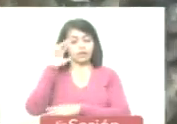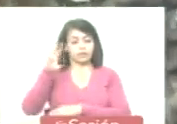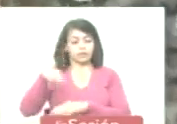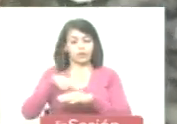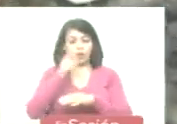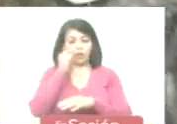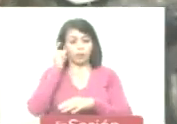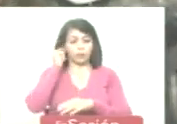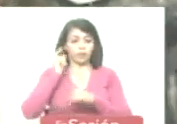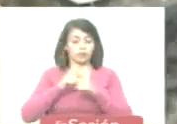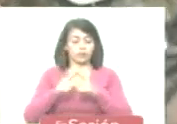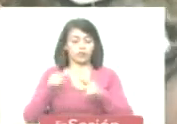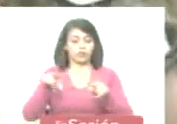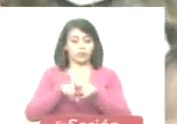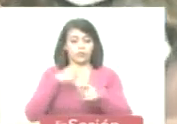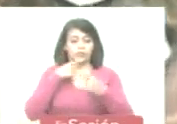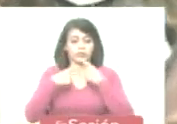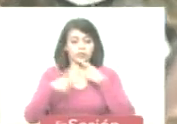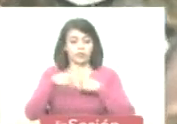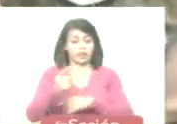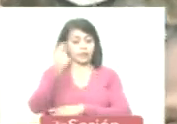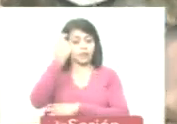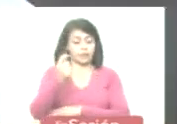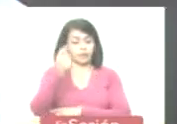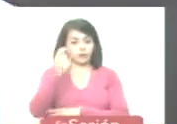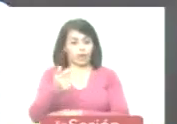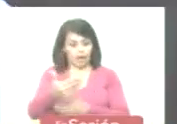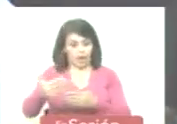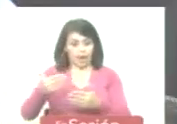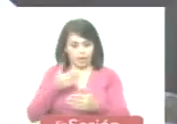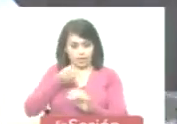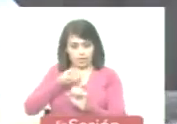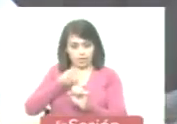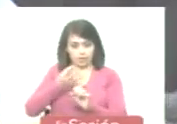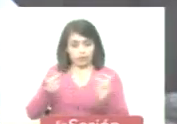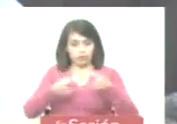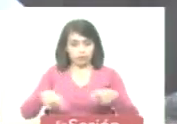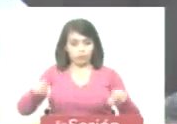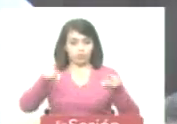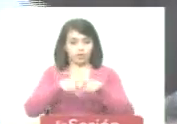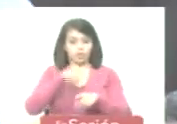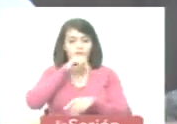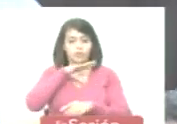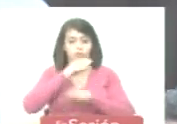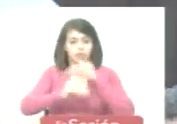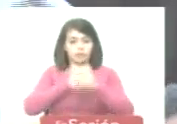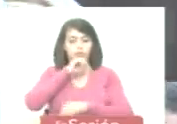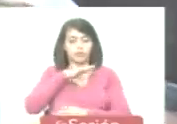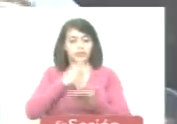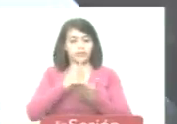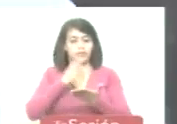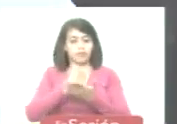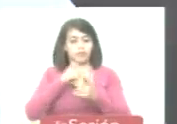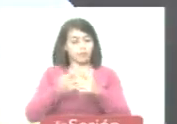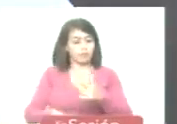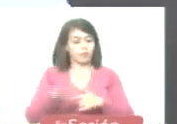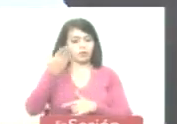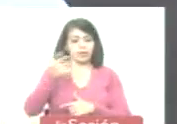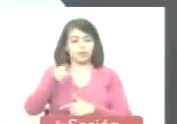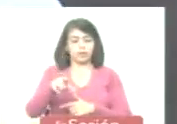las parlamentarias. Como lo decía el diputado que me antecedió, los acontecimientos históricos, los hechos históricos siempre son